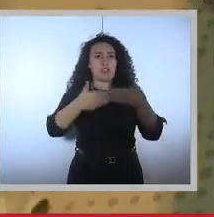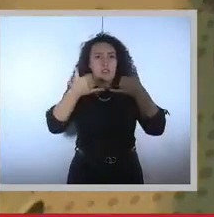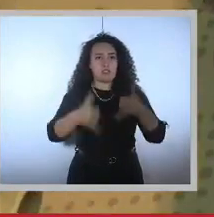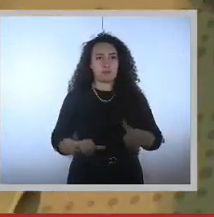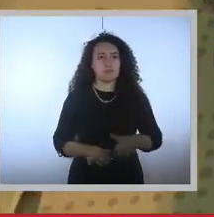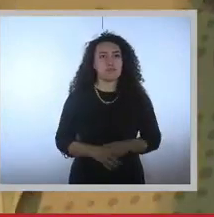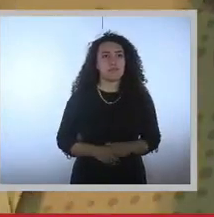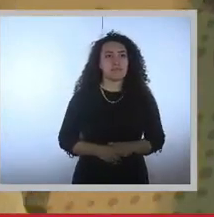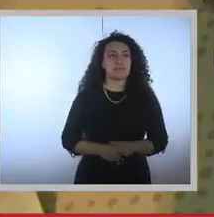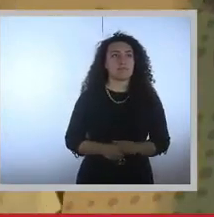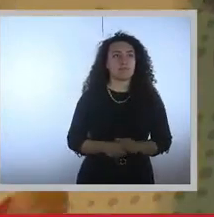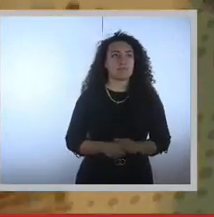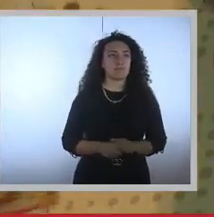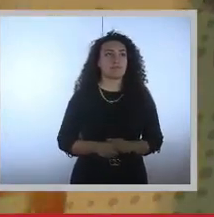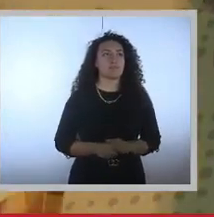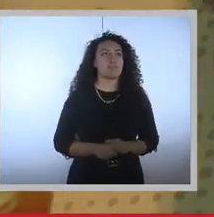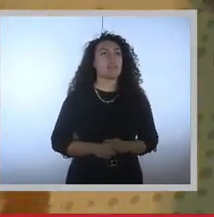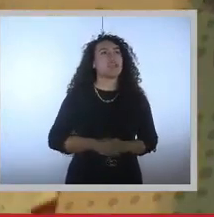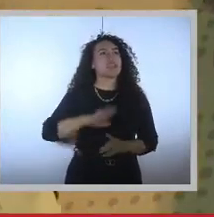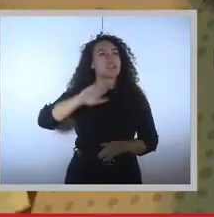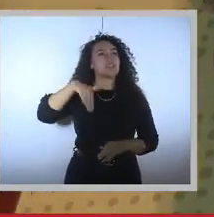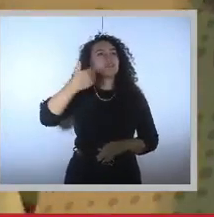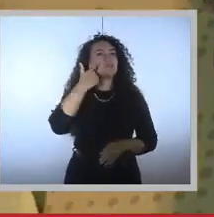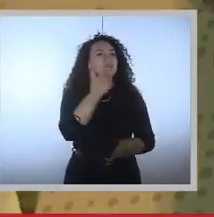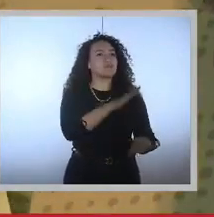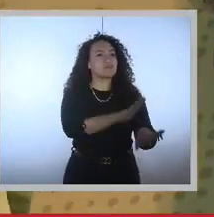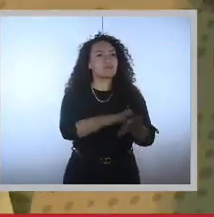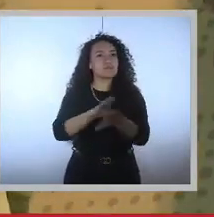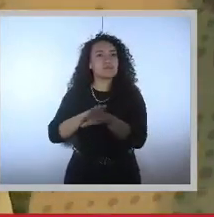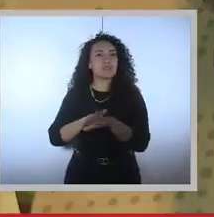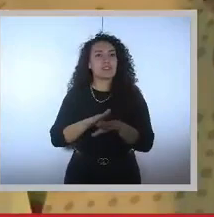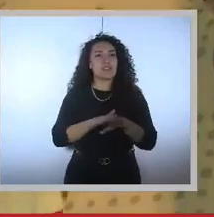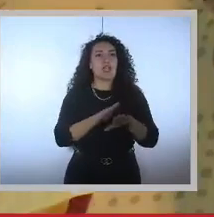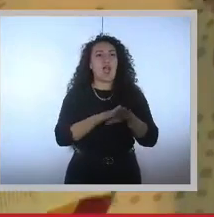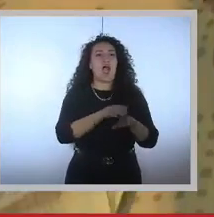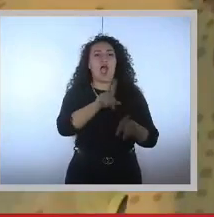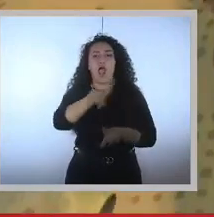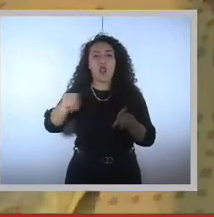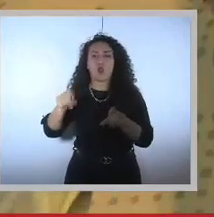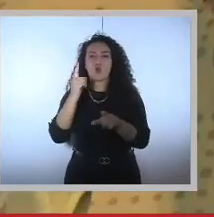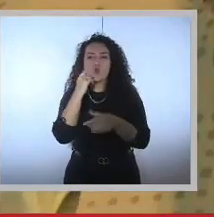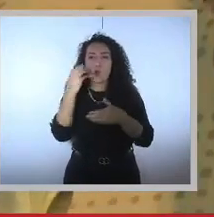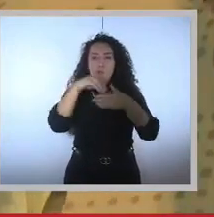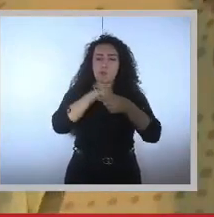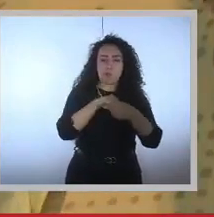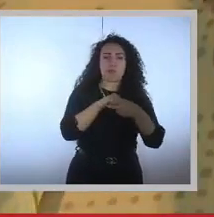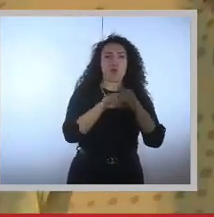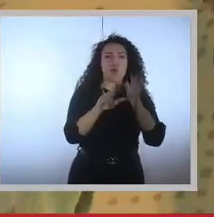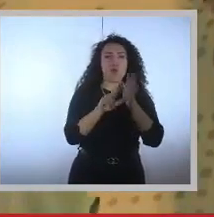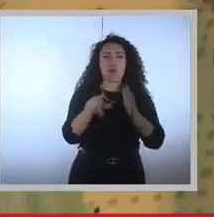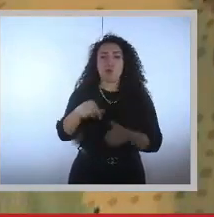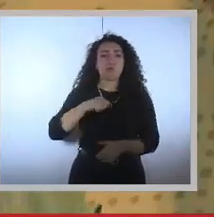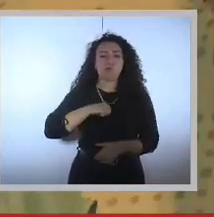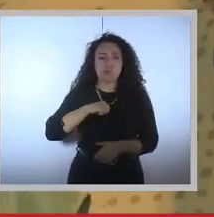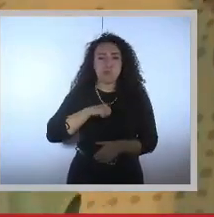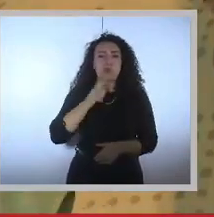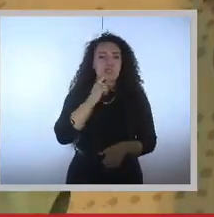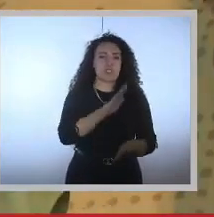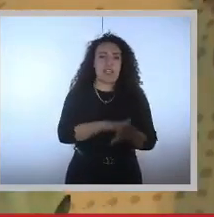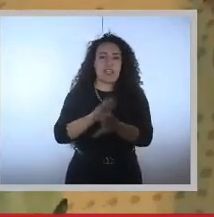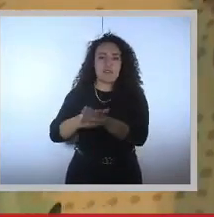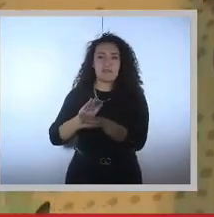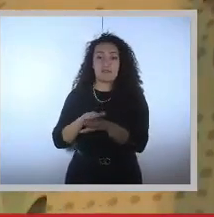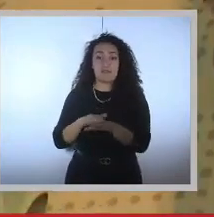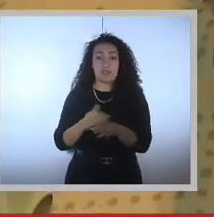el anuncio de quienes aún no tienen hospedaje. Pero hay buenas noticias. Habrá dónde dormir